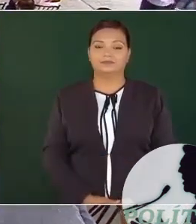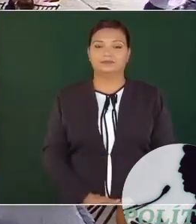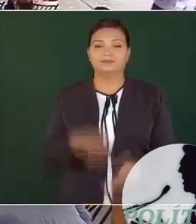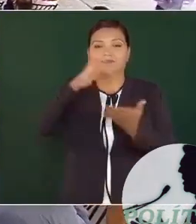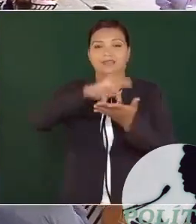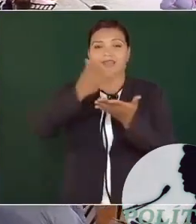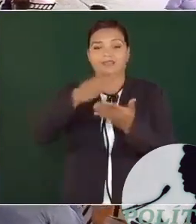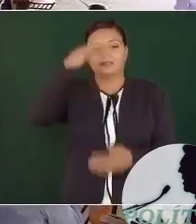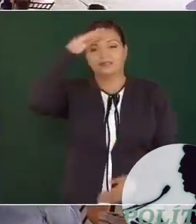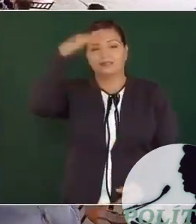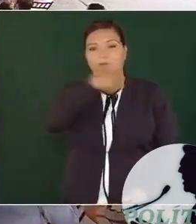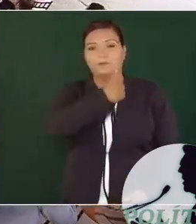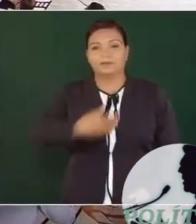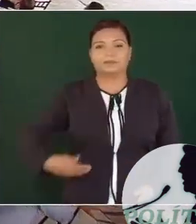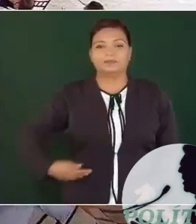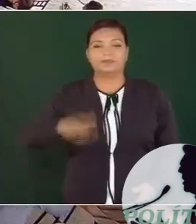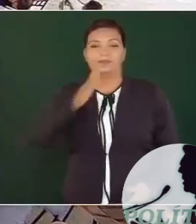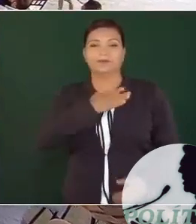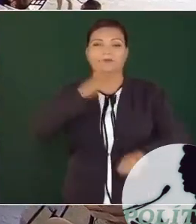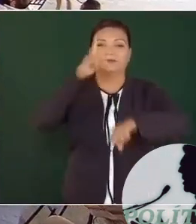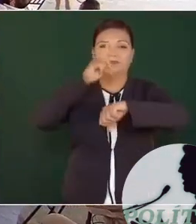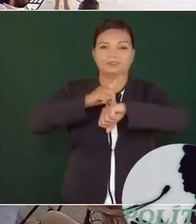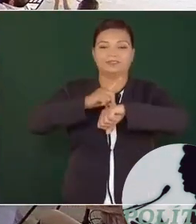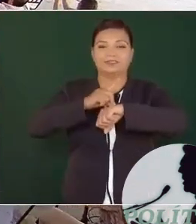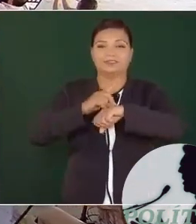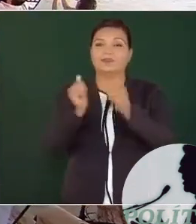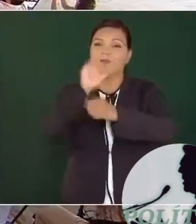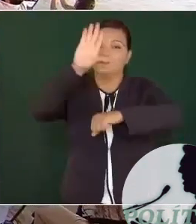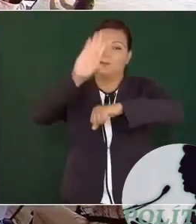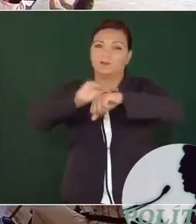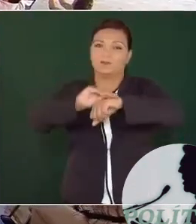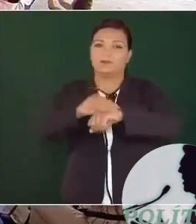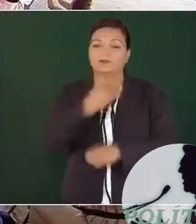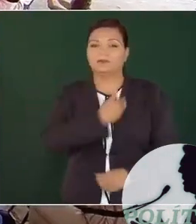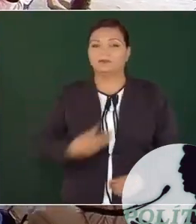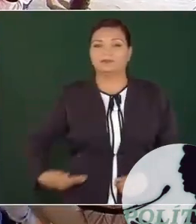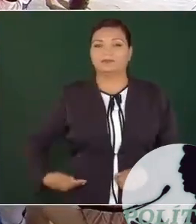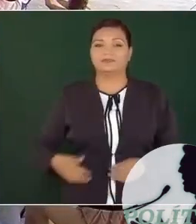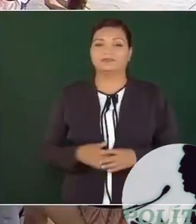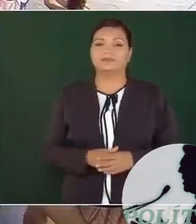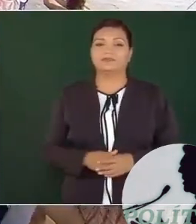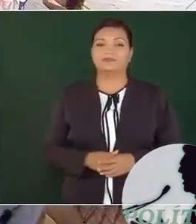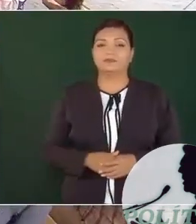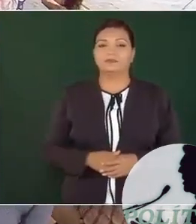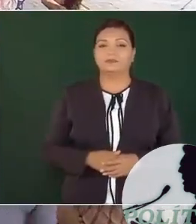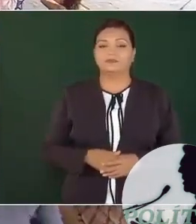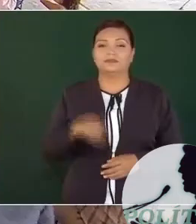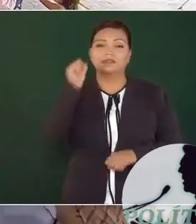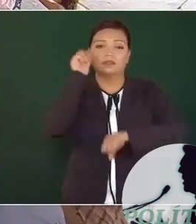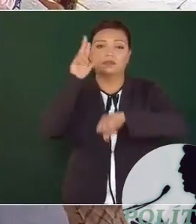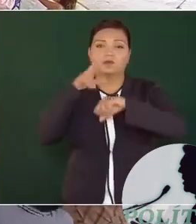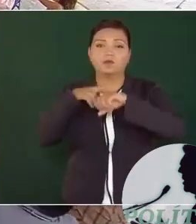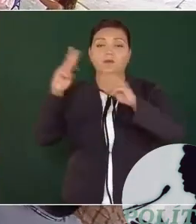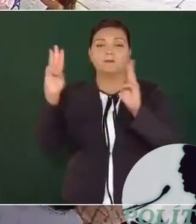Gracias, señor presidente. Muy buenos días, con su permiso, presidente. Señores secretario